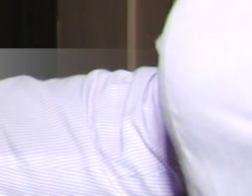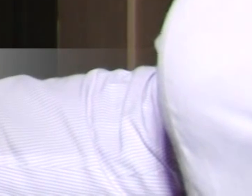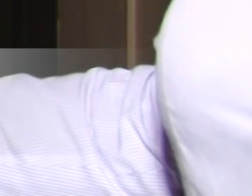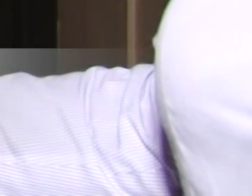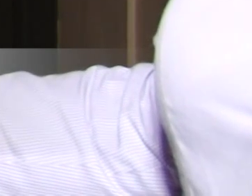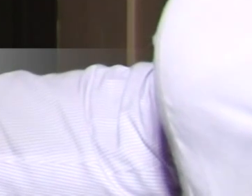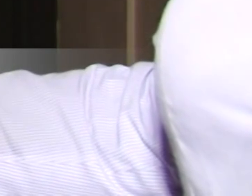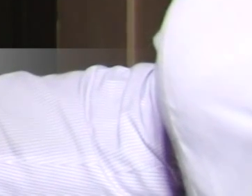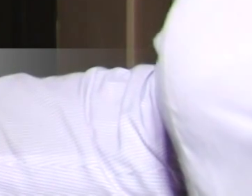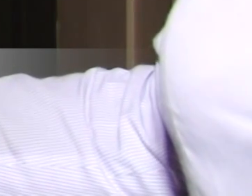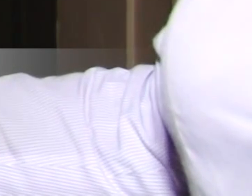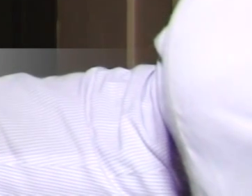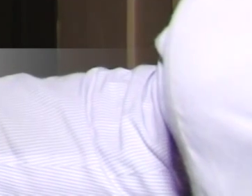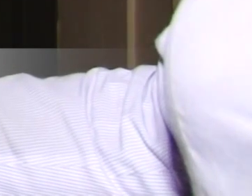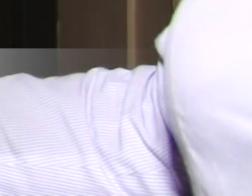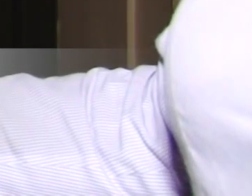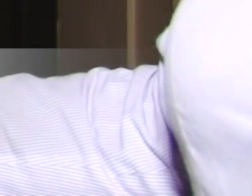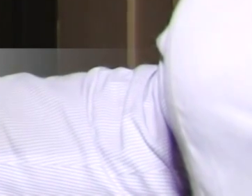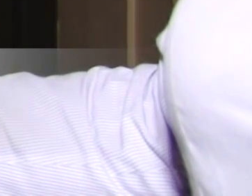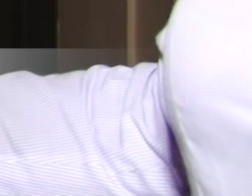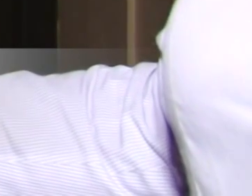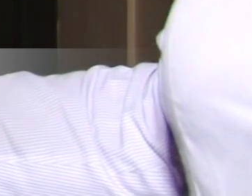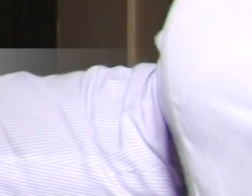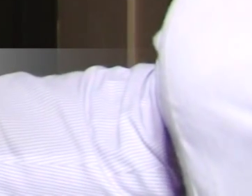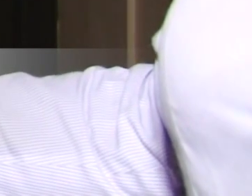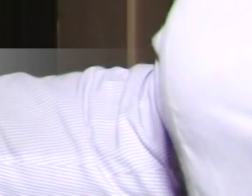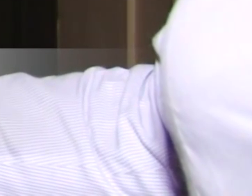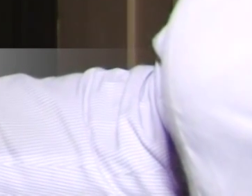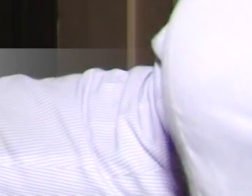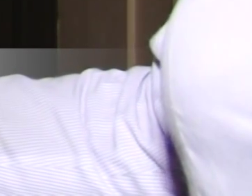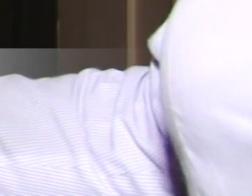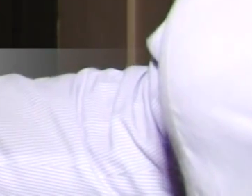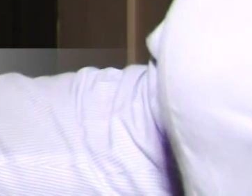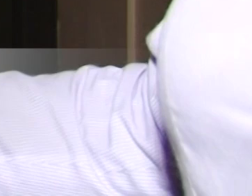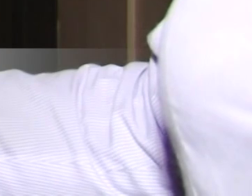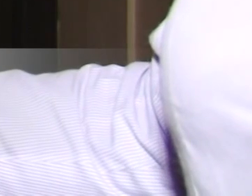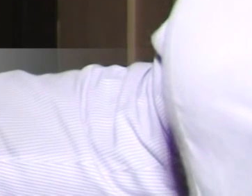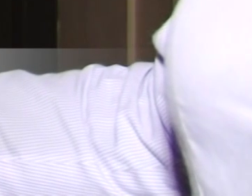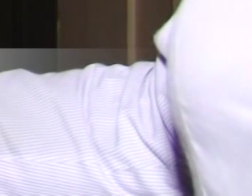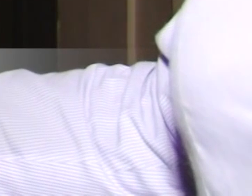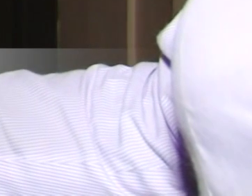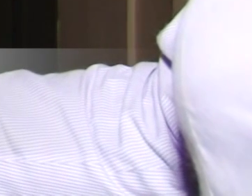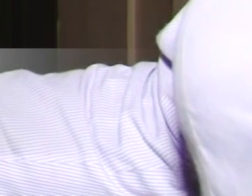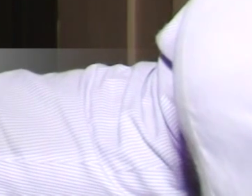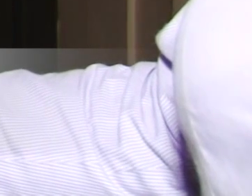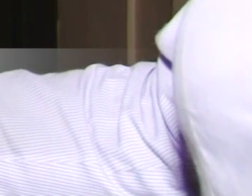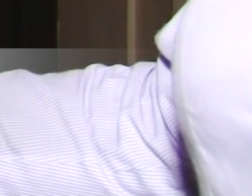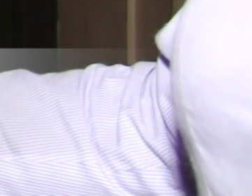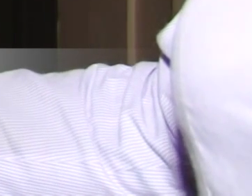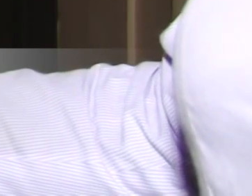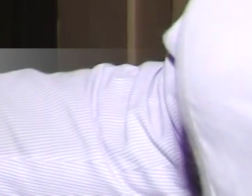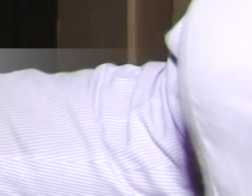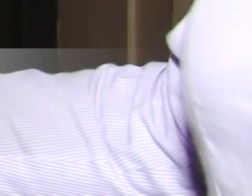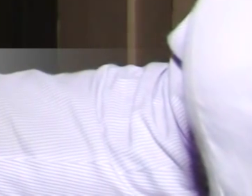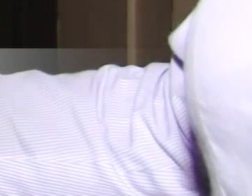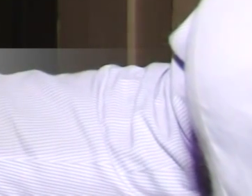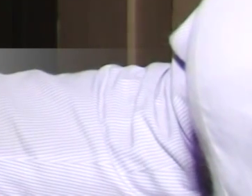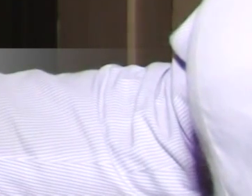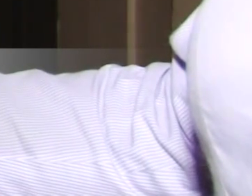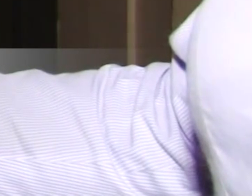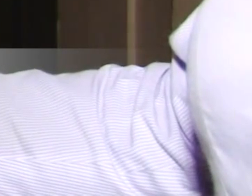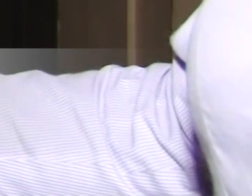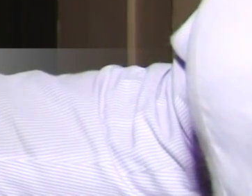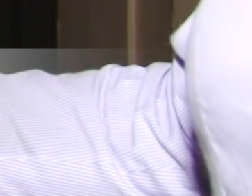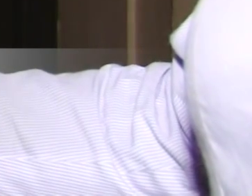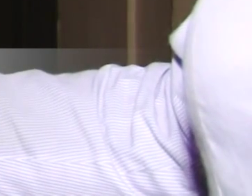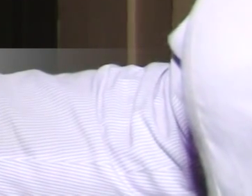dan a nuestra familia un buen ejemplo. Ellos nos dan, no solo las madres, aparte de las madres, ellos también nos dan